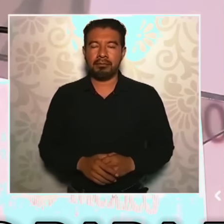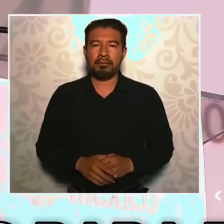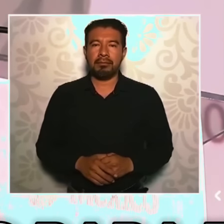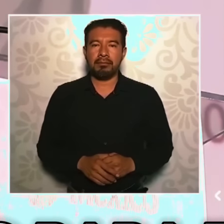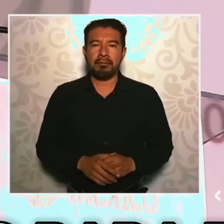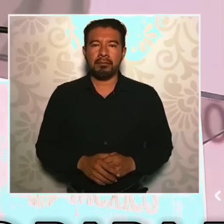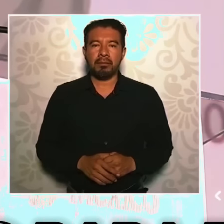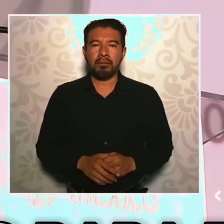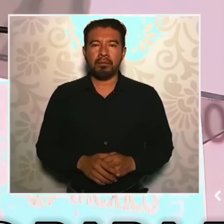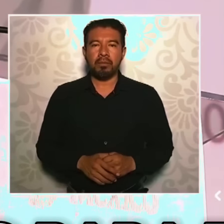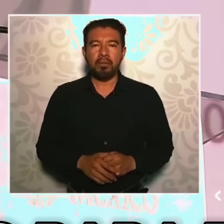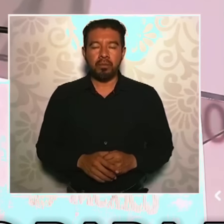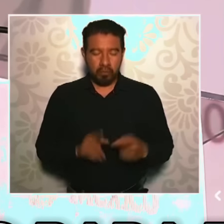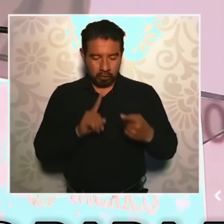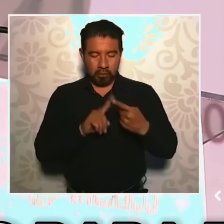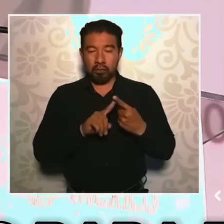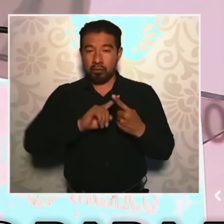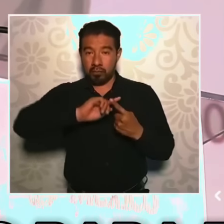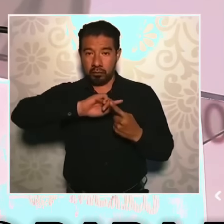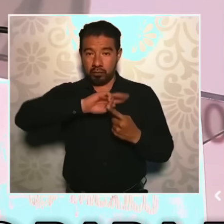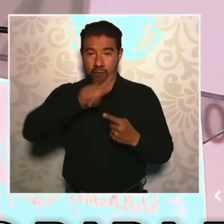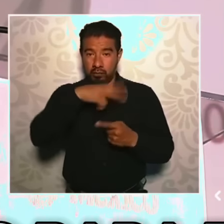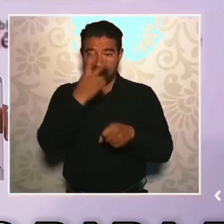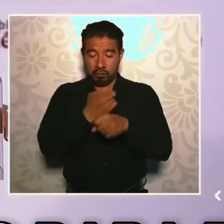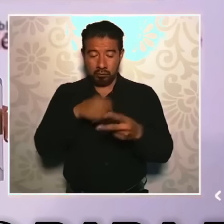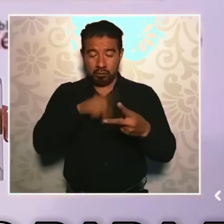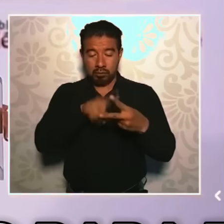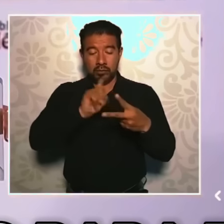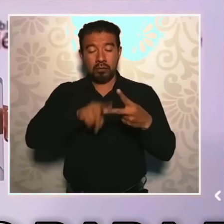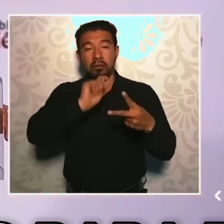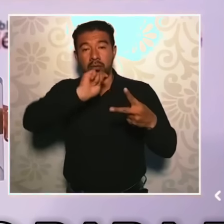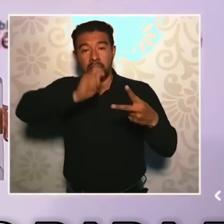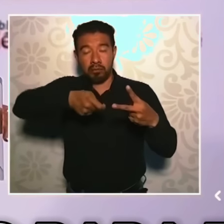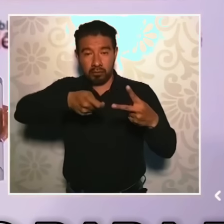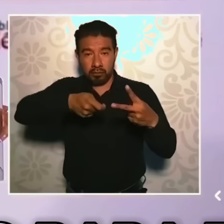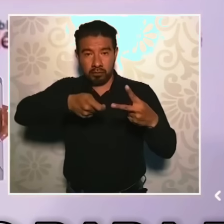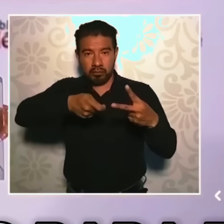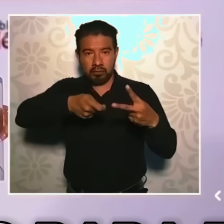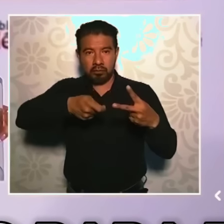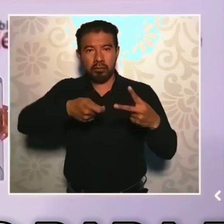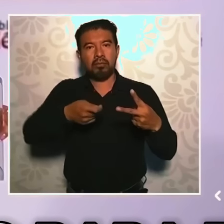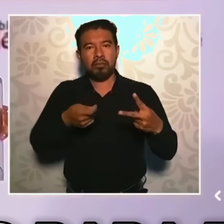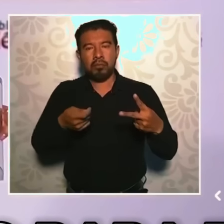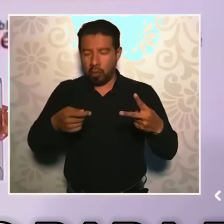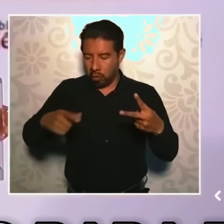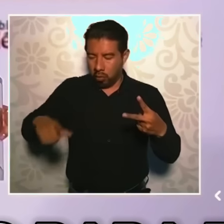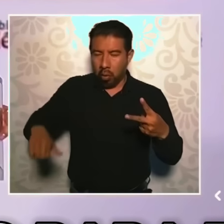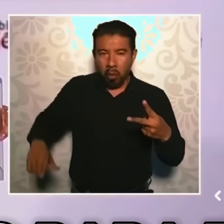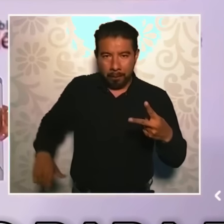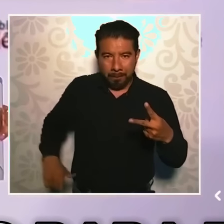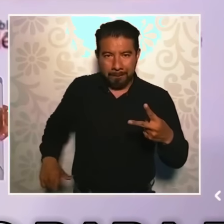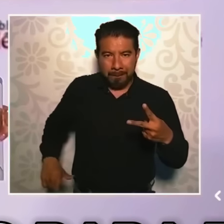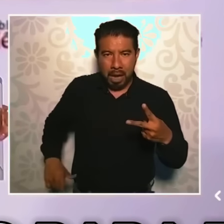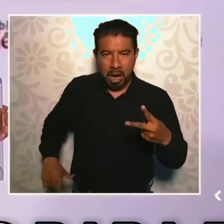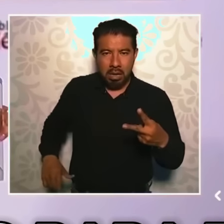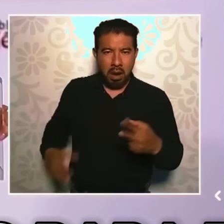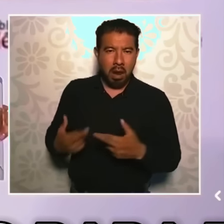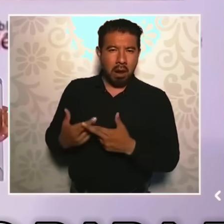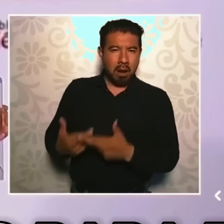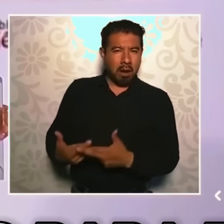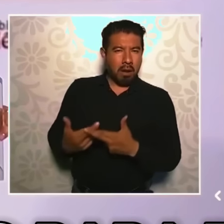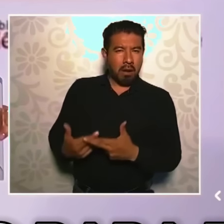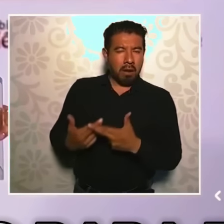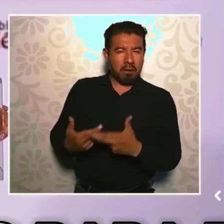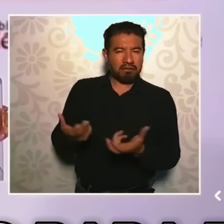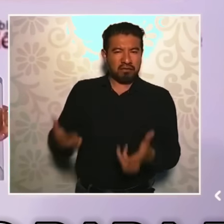El segundo principio, ustedes lo conocen, no puede haber gobierno rico con